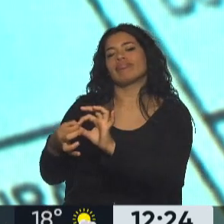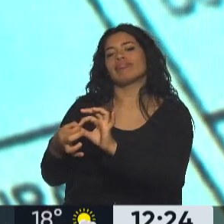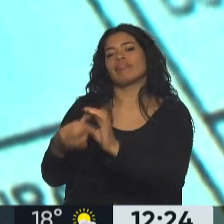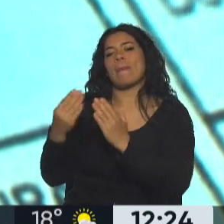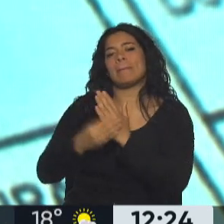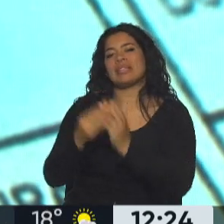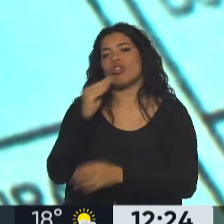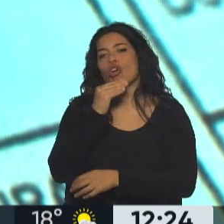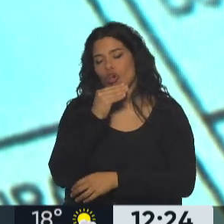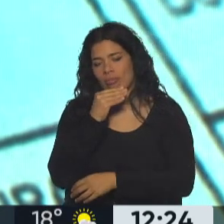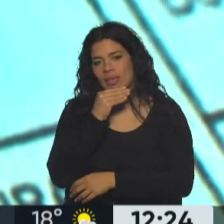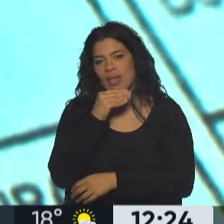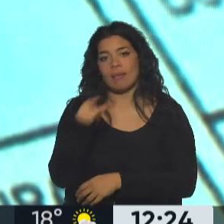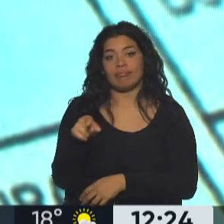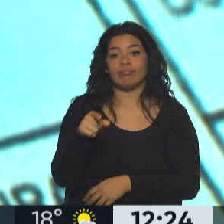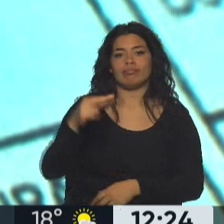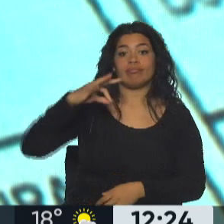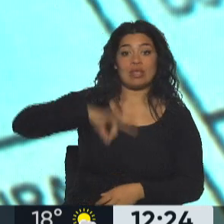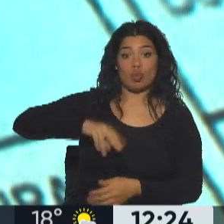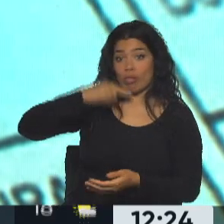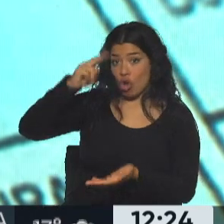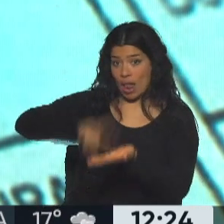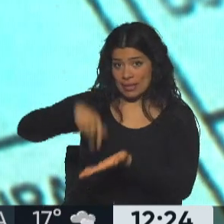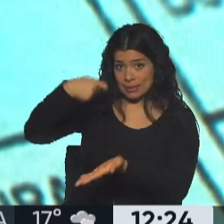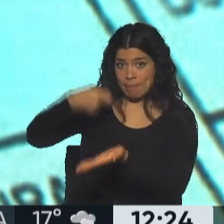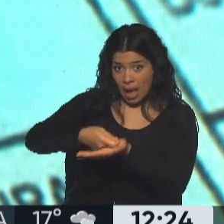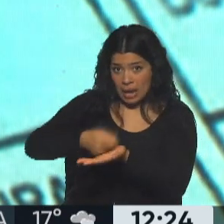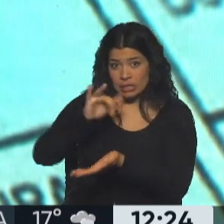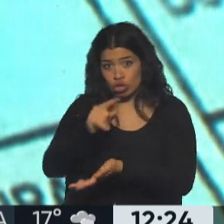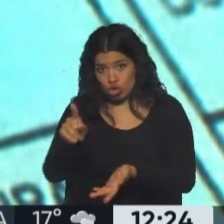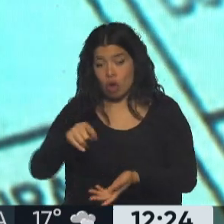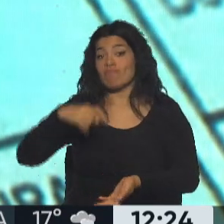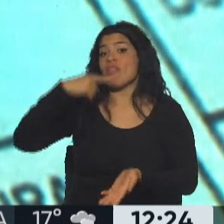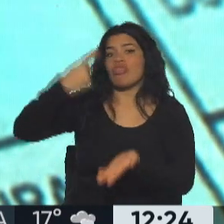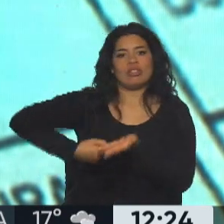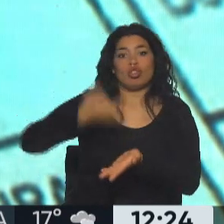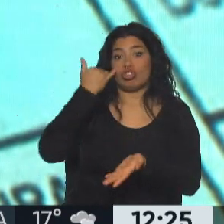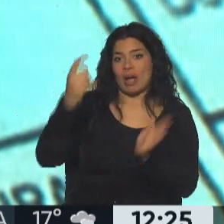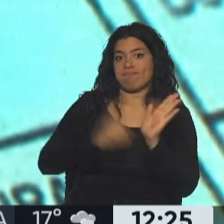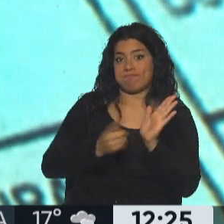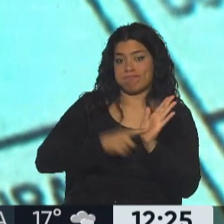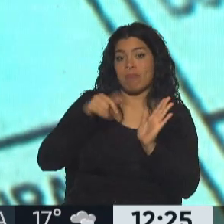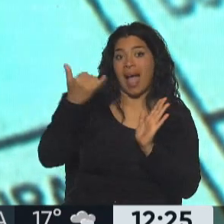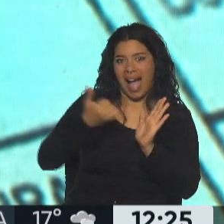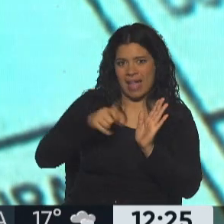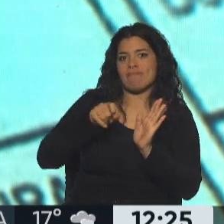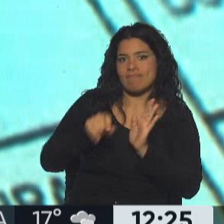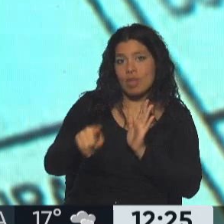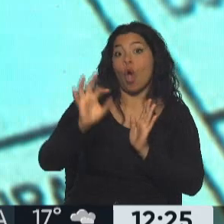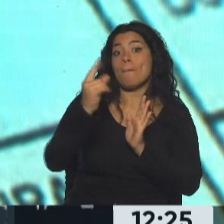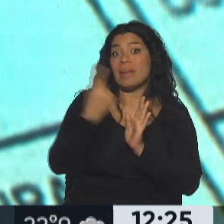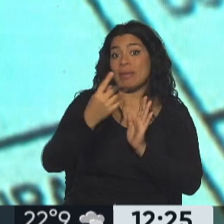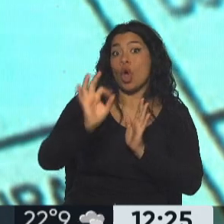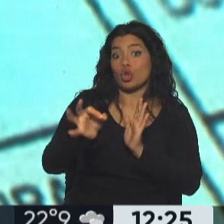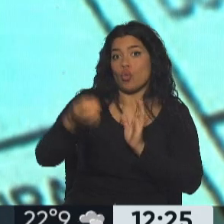cuestión ganancia. Dos cuestiones. Por un lado, un decreto comienza a regir a partir del 1 de octubre. Por otro, un proyecto de ley para ser aprobado en el